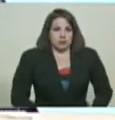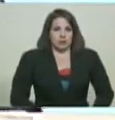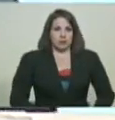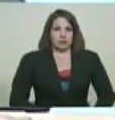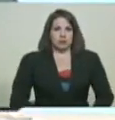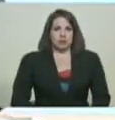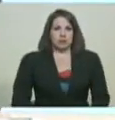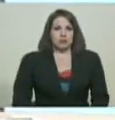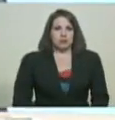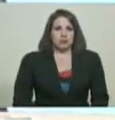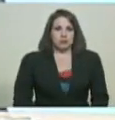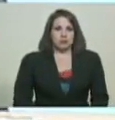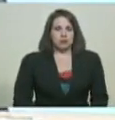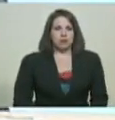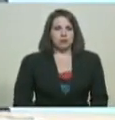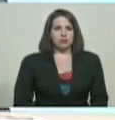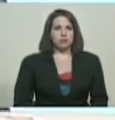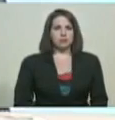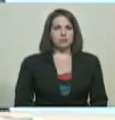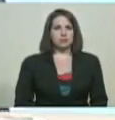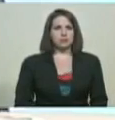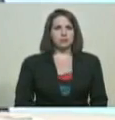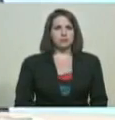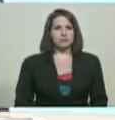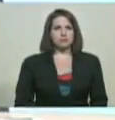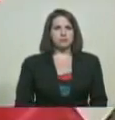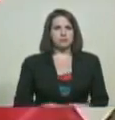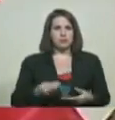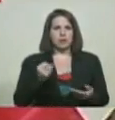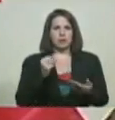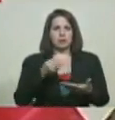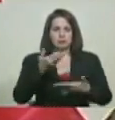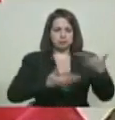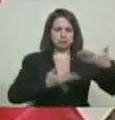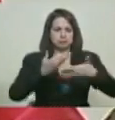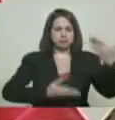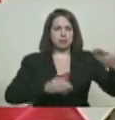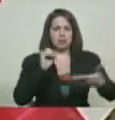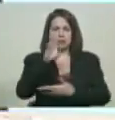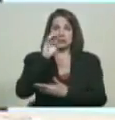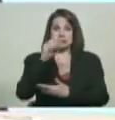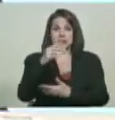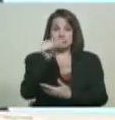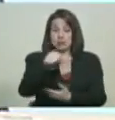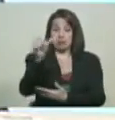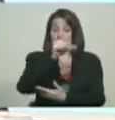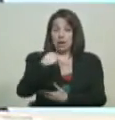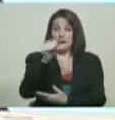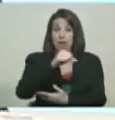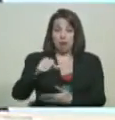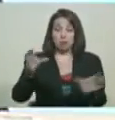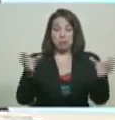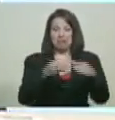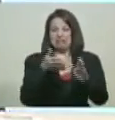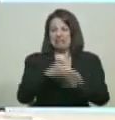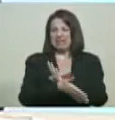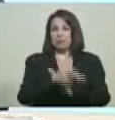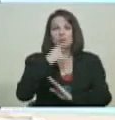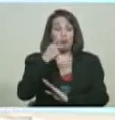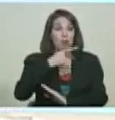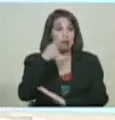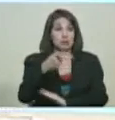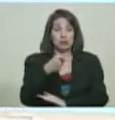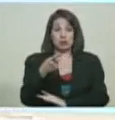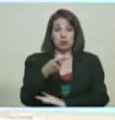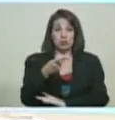los boletines semanales que se emiten sobre la coyuntura política no tienen